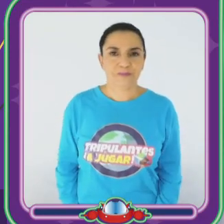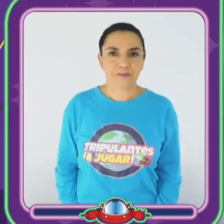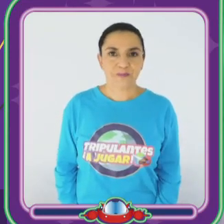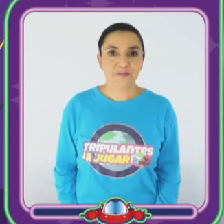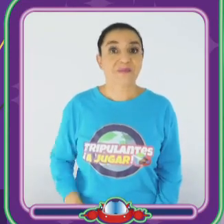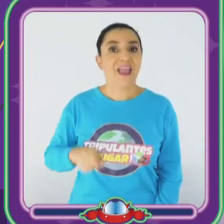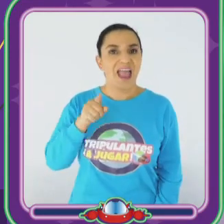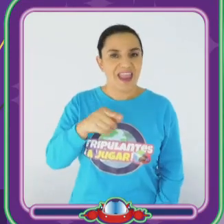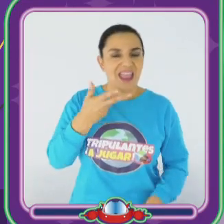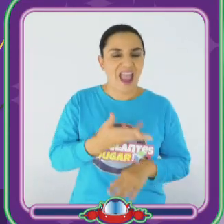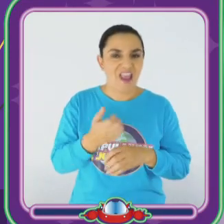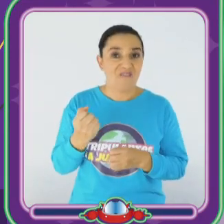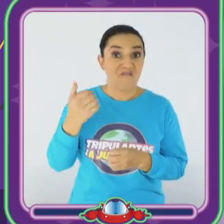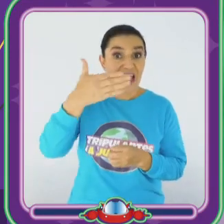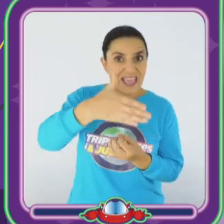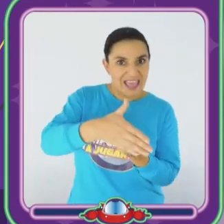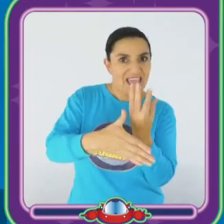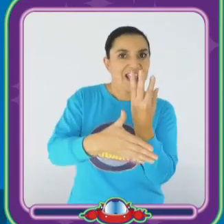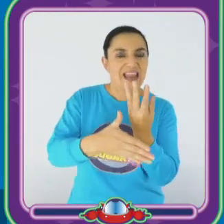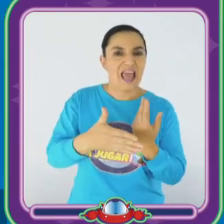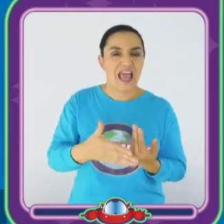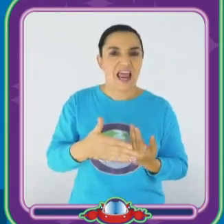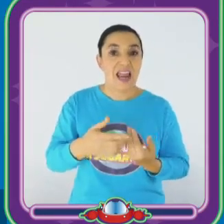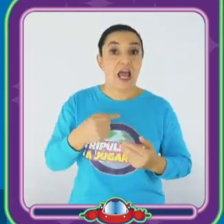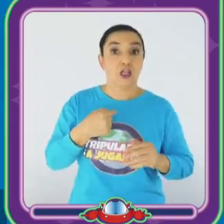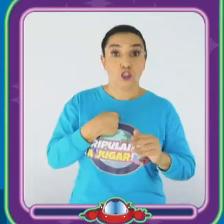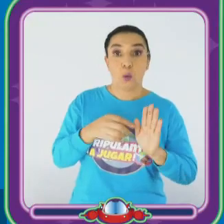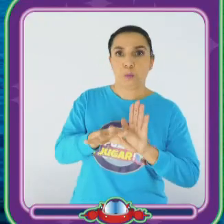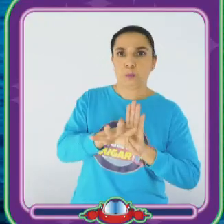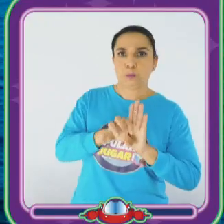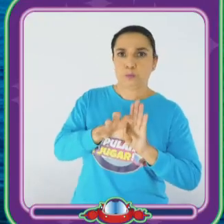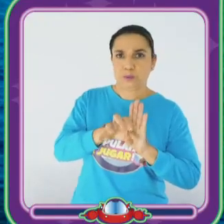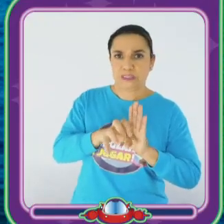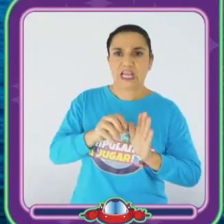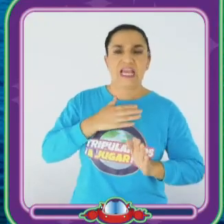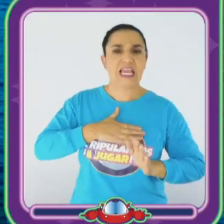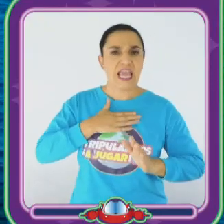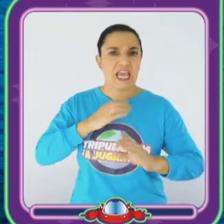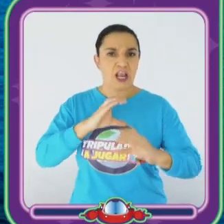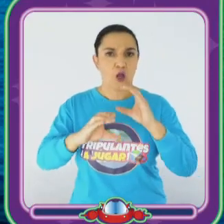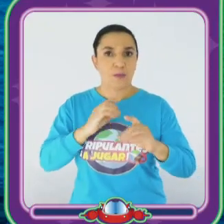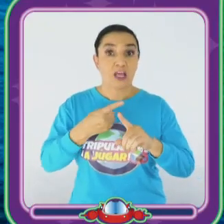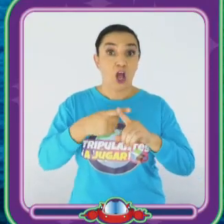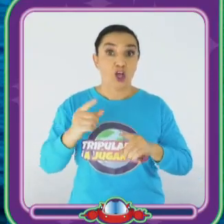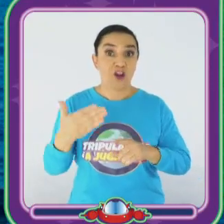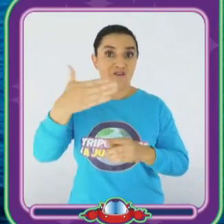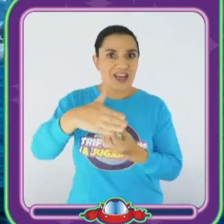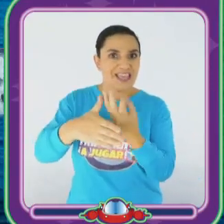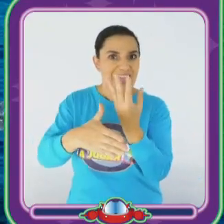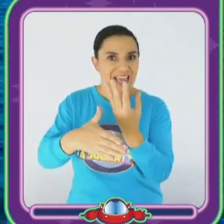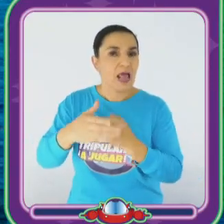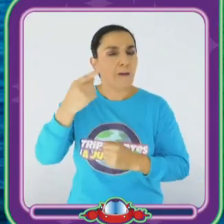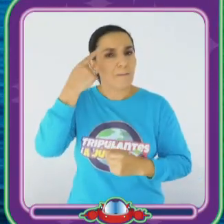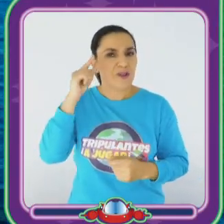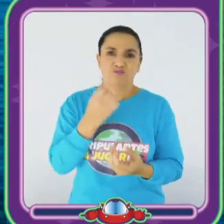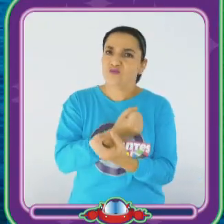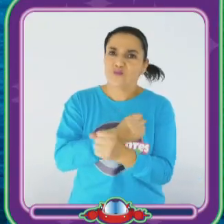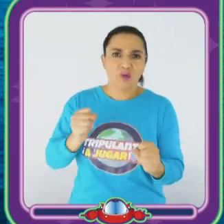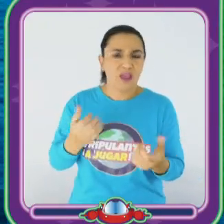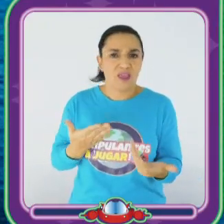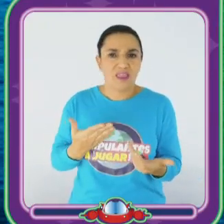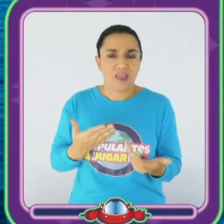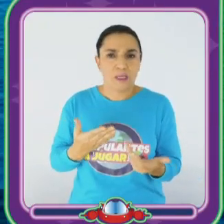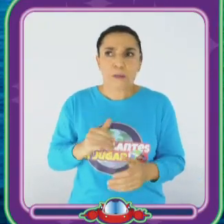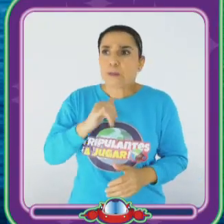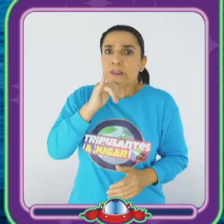Julio. ¡Ahí hay una ballena! Mis sensores detectan que intenta comunicarse con otras ballenas, pero no